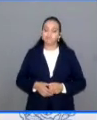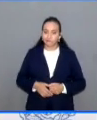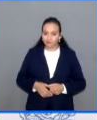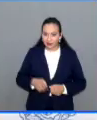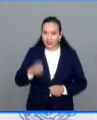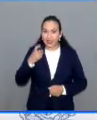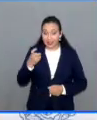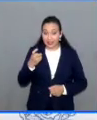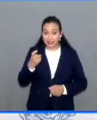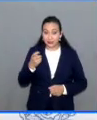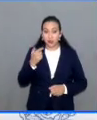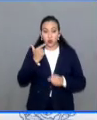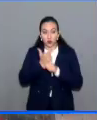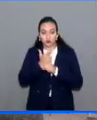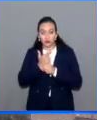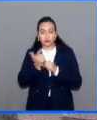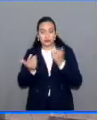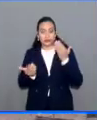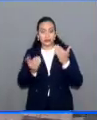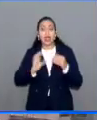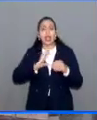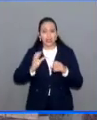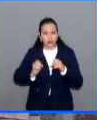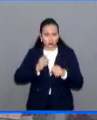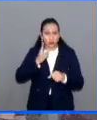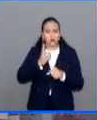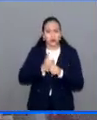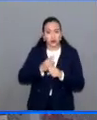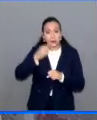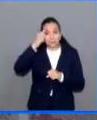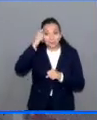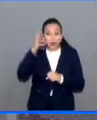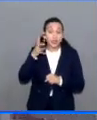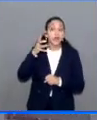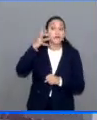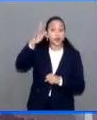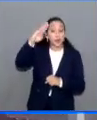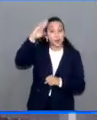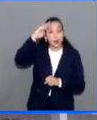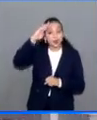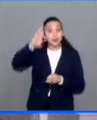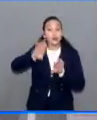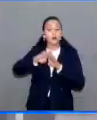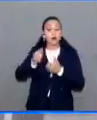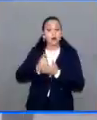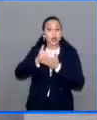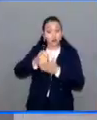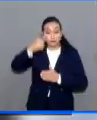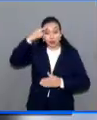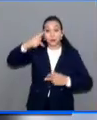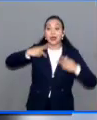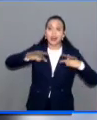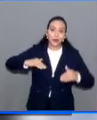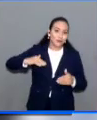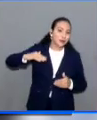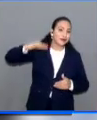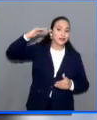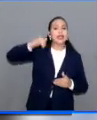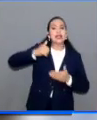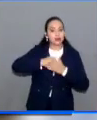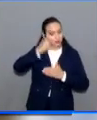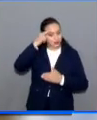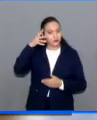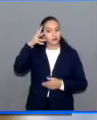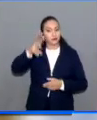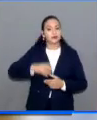abre una brecha de oportunidad para rediseñar una visión metropolitana de largo plazo. En estos